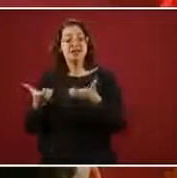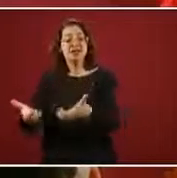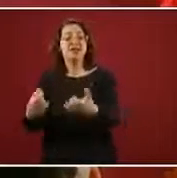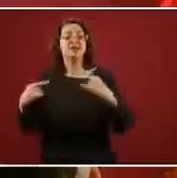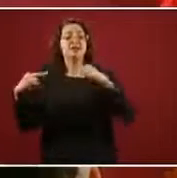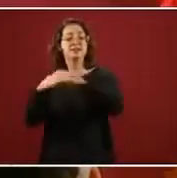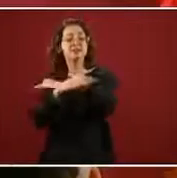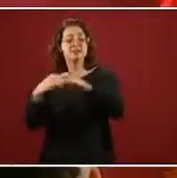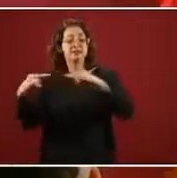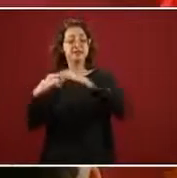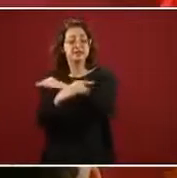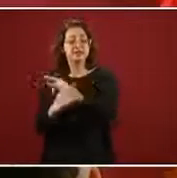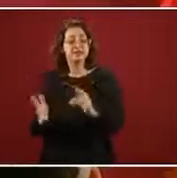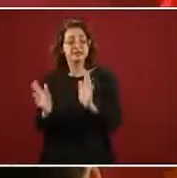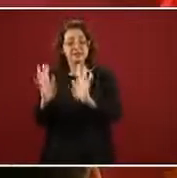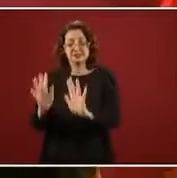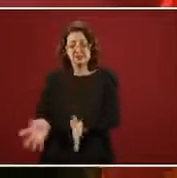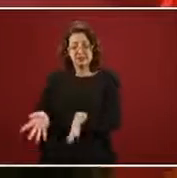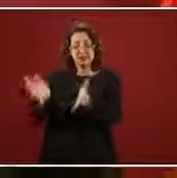no